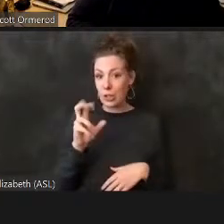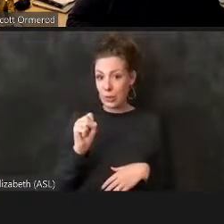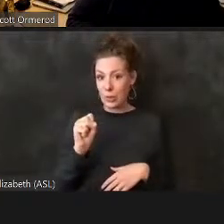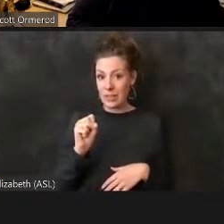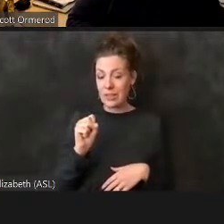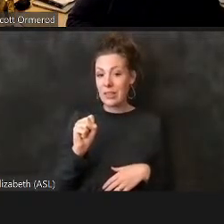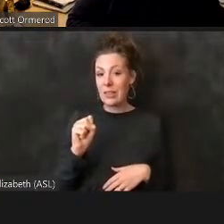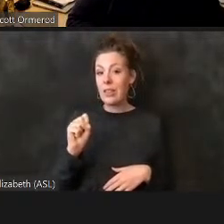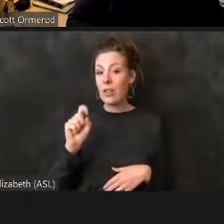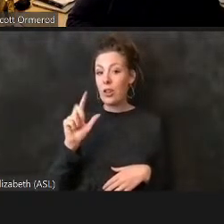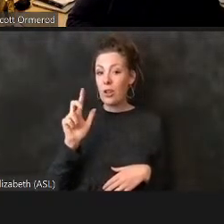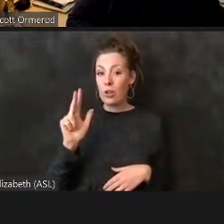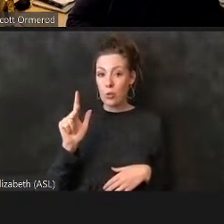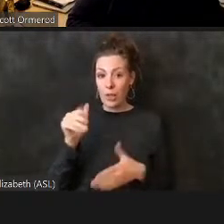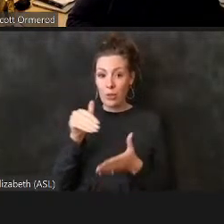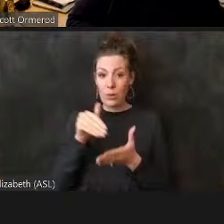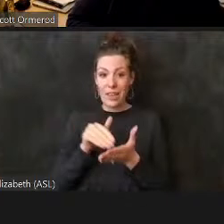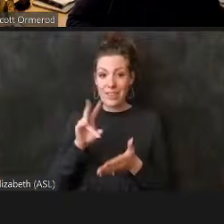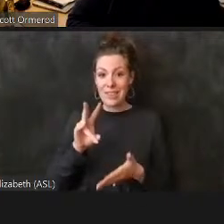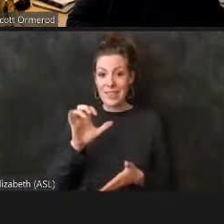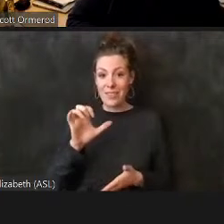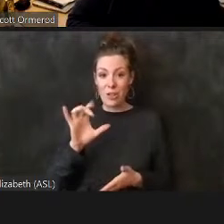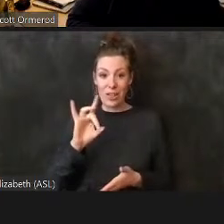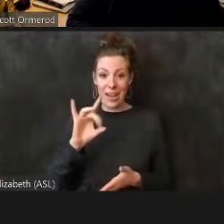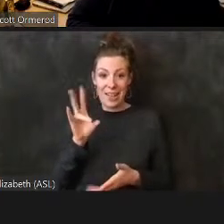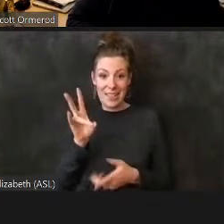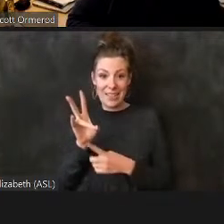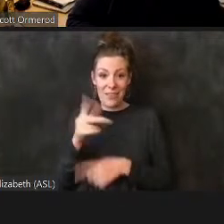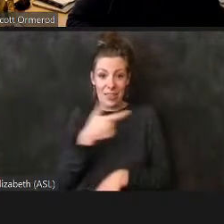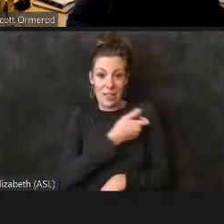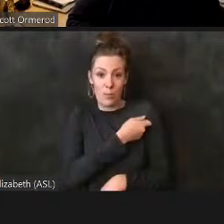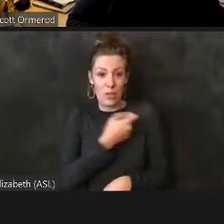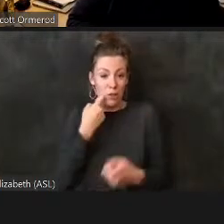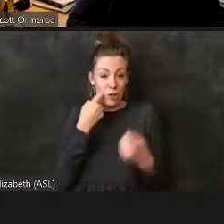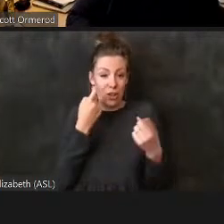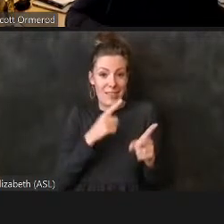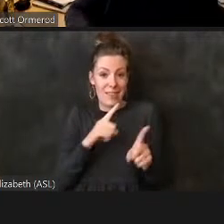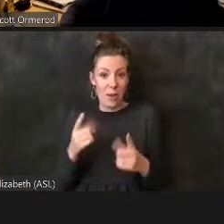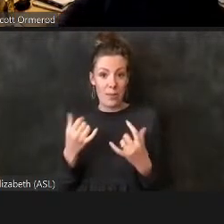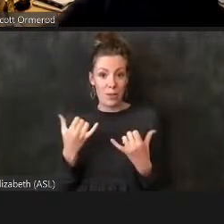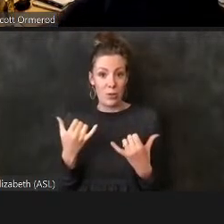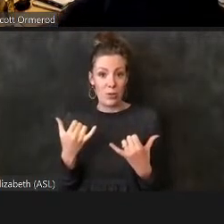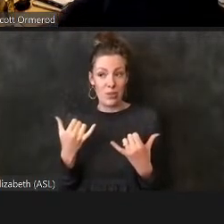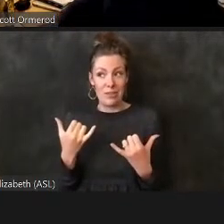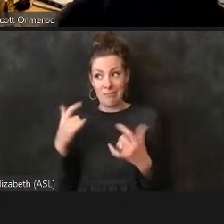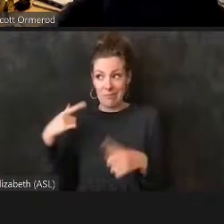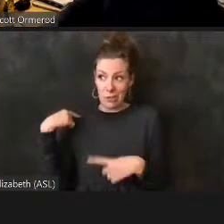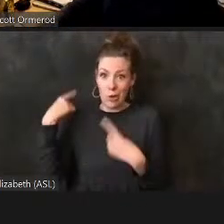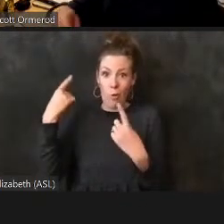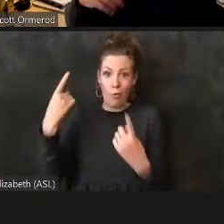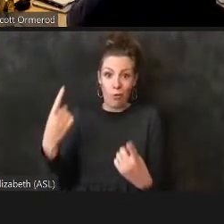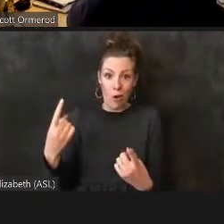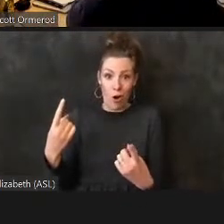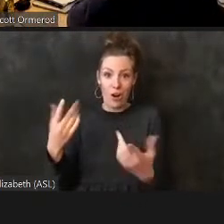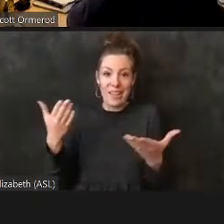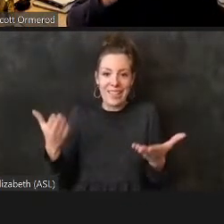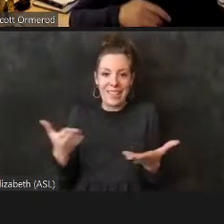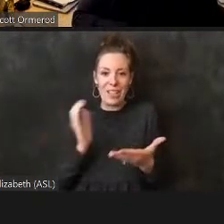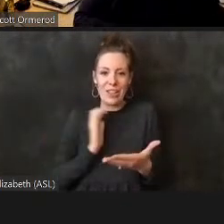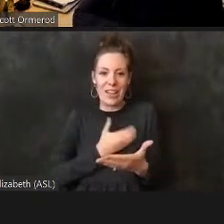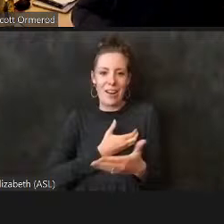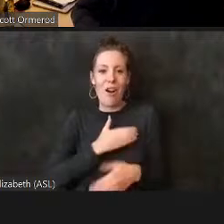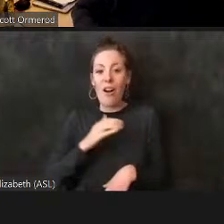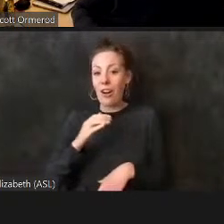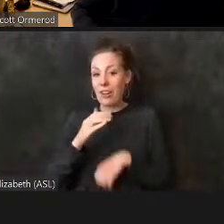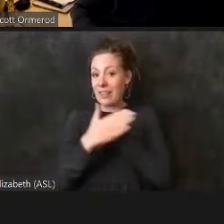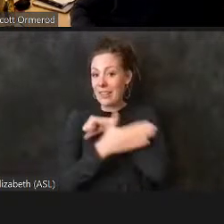noticias, quiero dejarles que saber que 23,000 personas, 787 personas se les ha dado ya vacunas, que